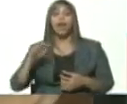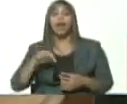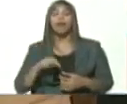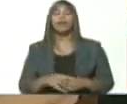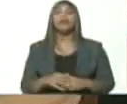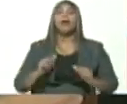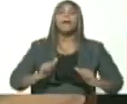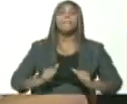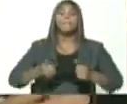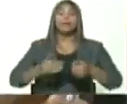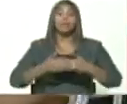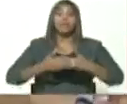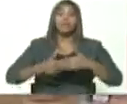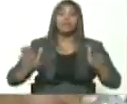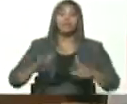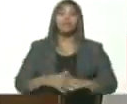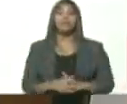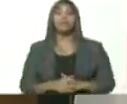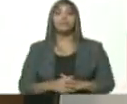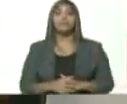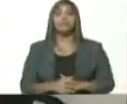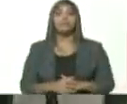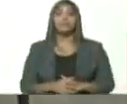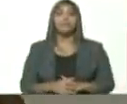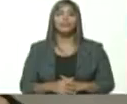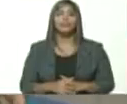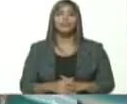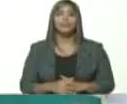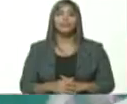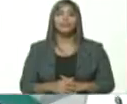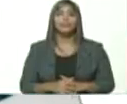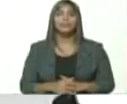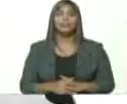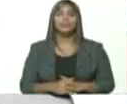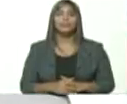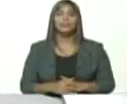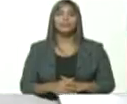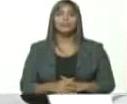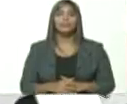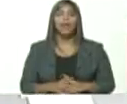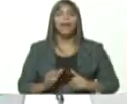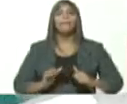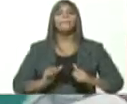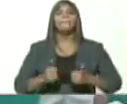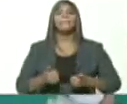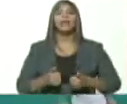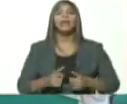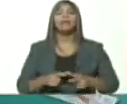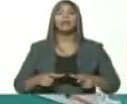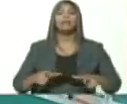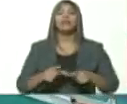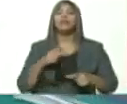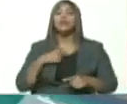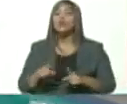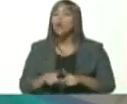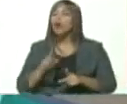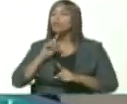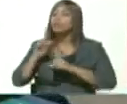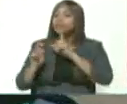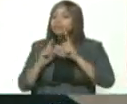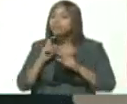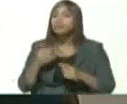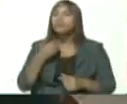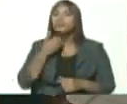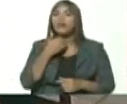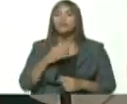que hemos habilitado durante todo lo que ha sido esta gestión, ahora tenemos acá lo que son las consultas especializadas. Justamente